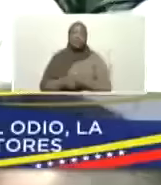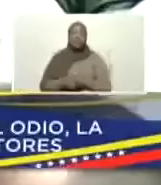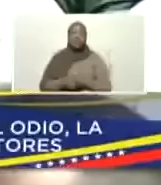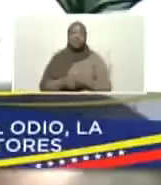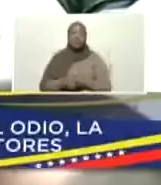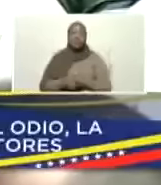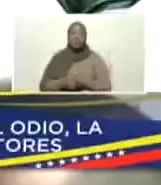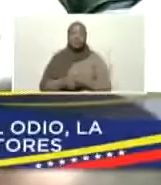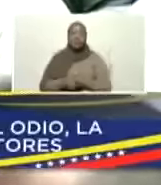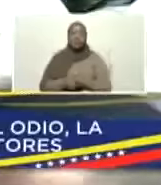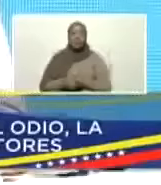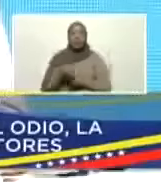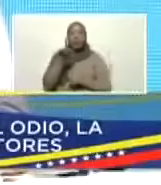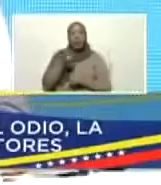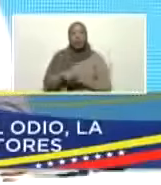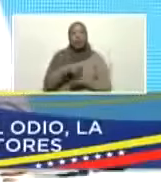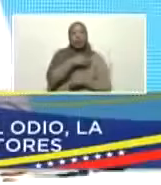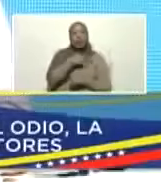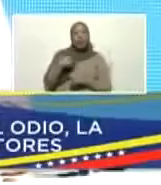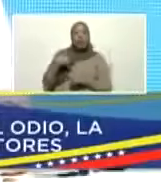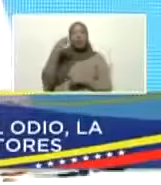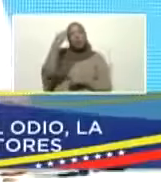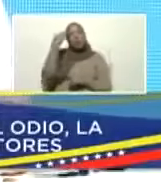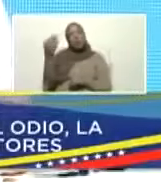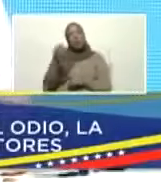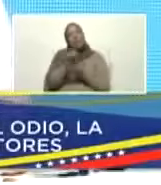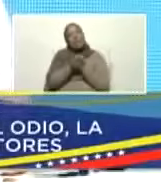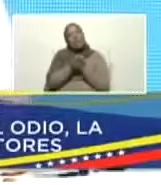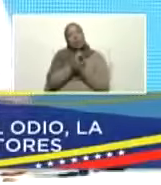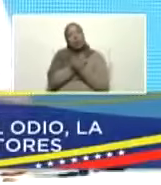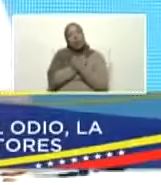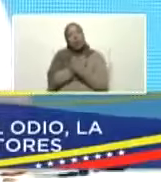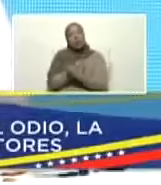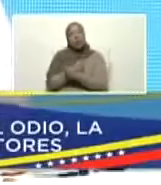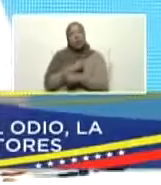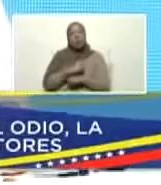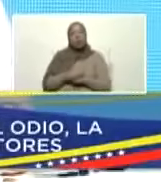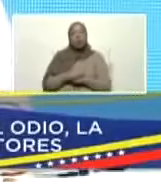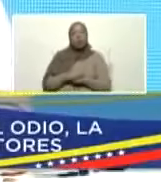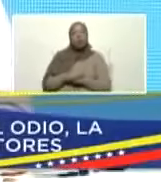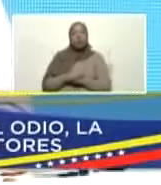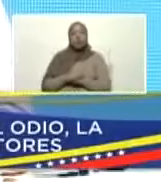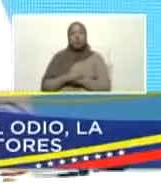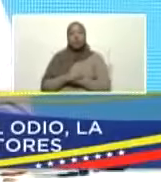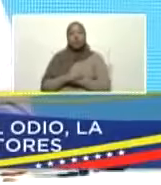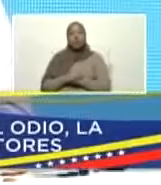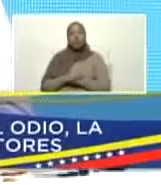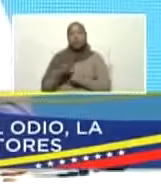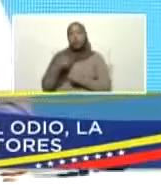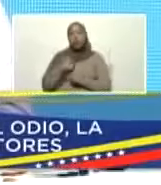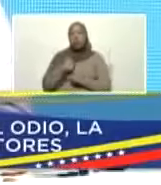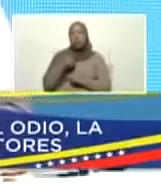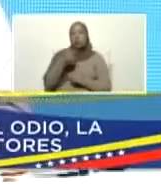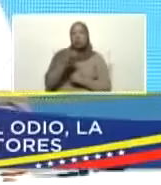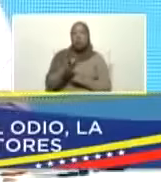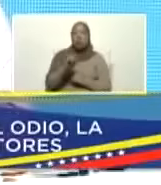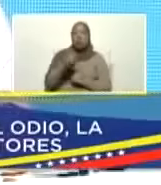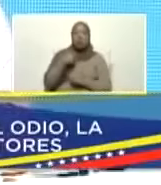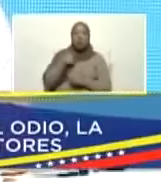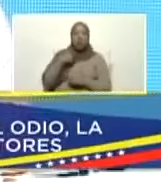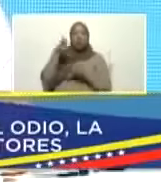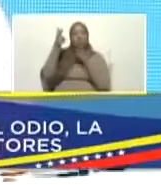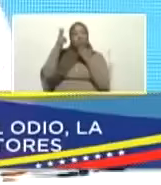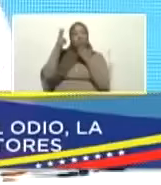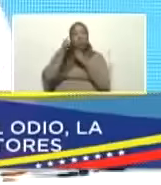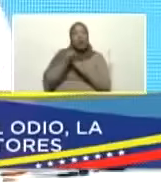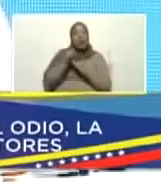Igualmente, quiero saludar de manera muy cariñosa a mi cacique. Porque yo soy Guarao, al cacique